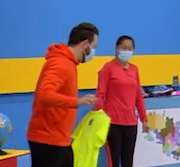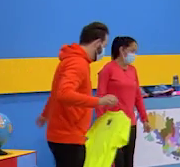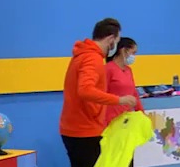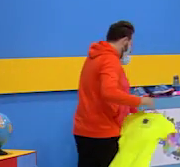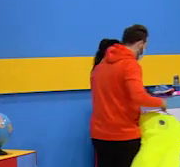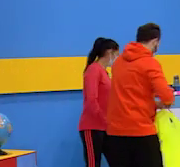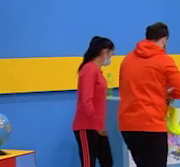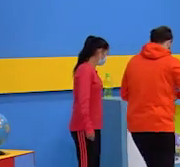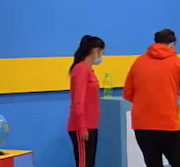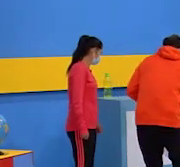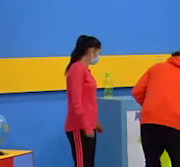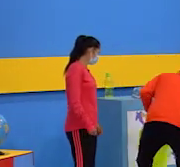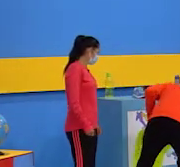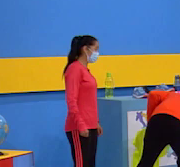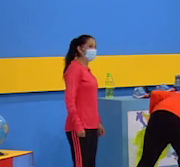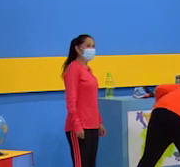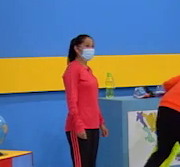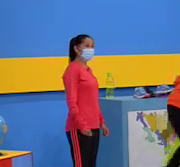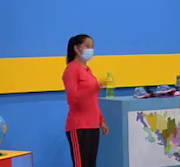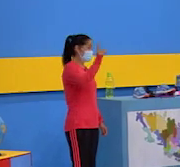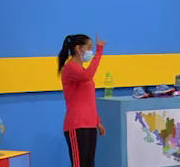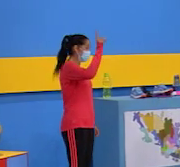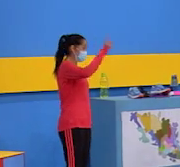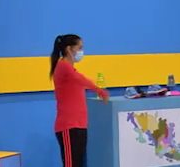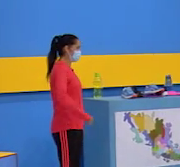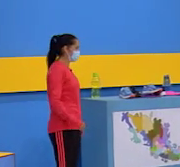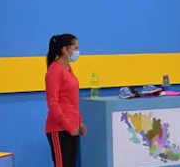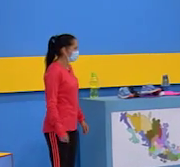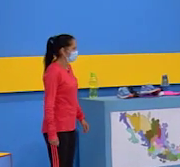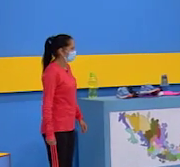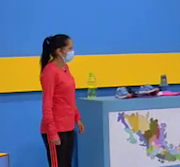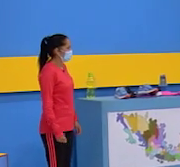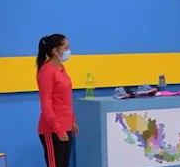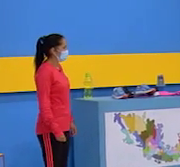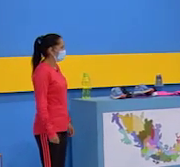y caiga. A ver. Ah, eso descubrió el maestro aquí.